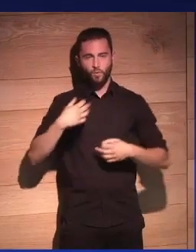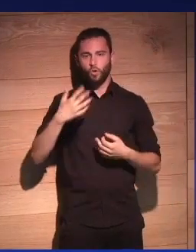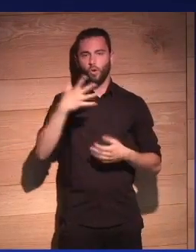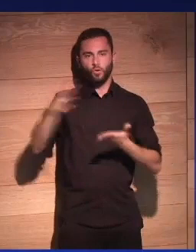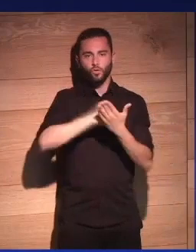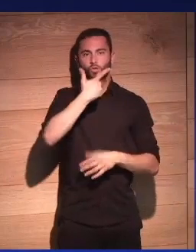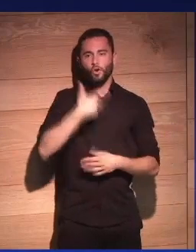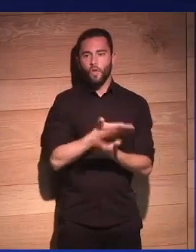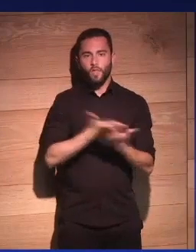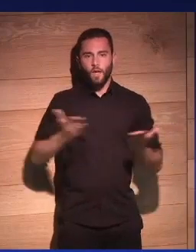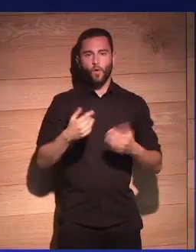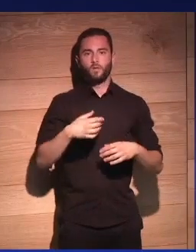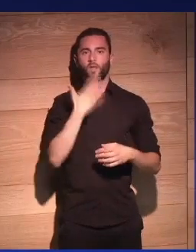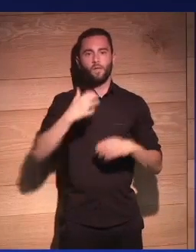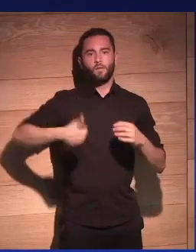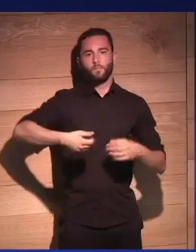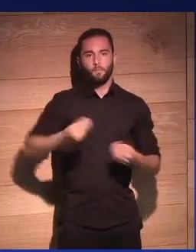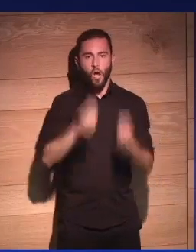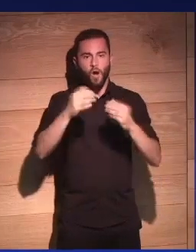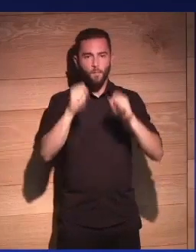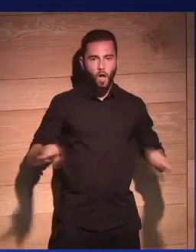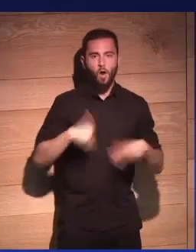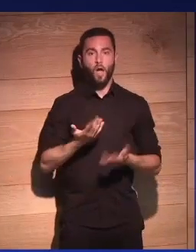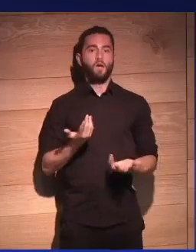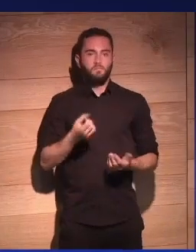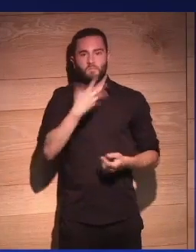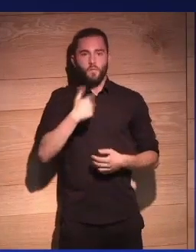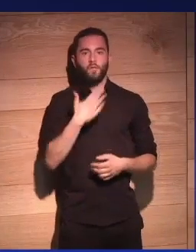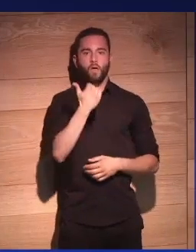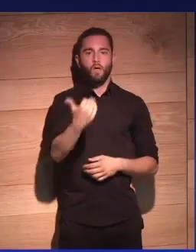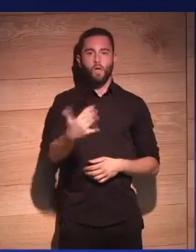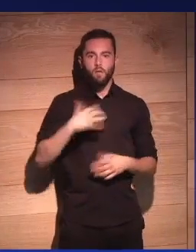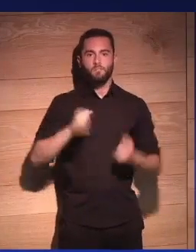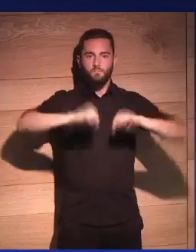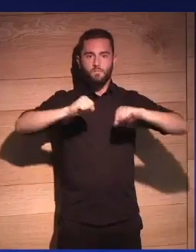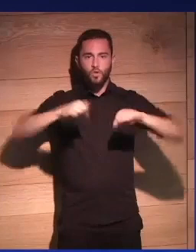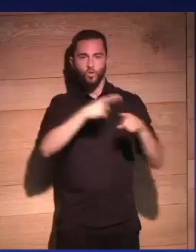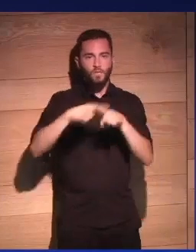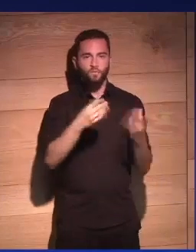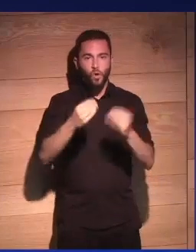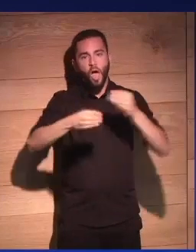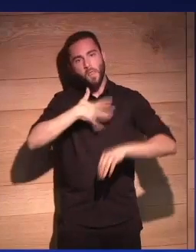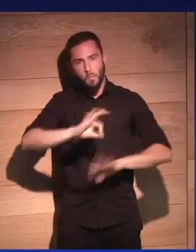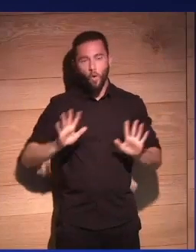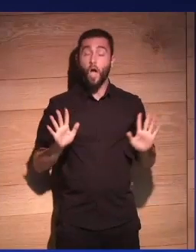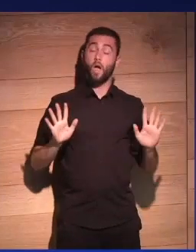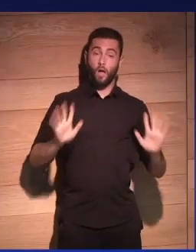de espíritu y poderte tomar como, qué bien, ¿no?, me hago mayor, pero oye, puedo hacer muchas cosas. Bueno, pues hacer muchas cosas depende. Sí. En el